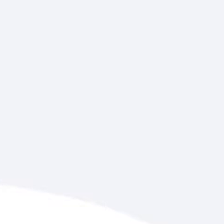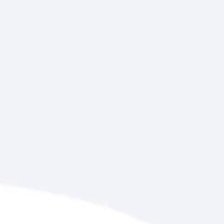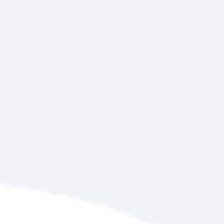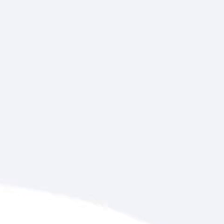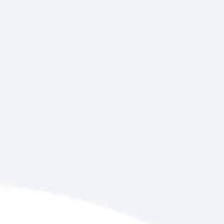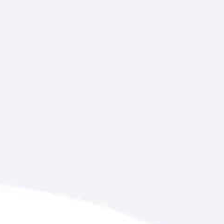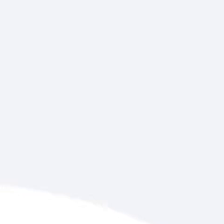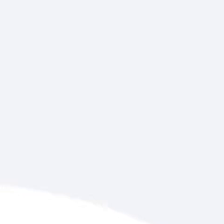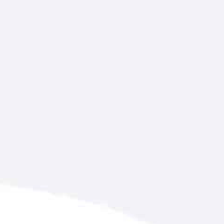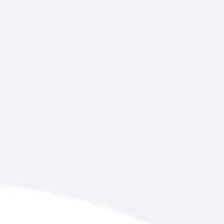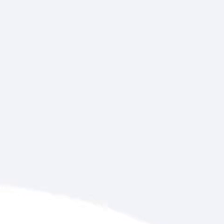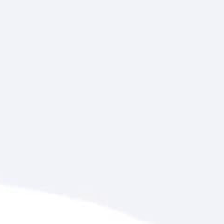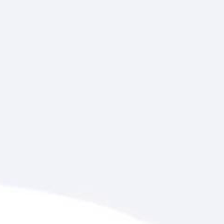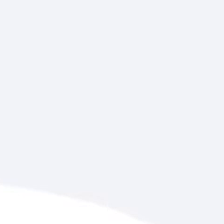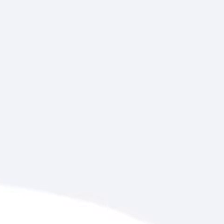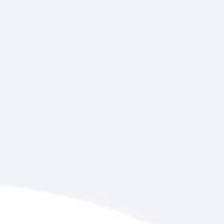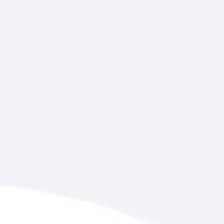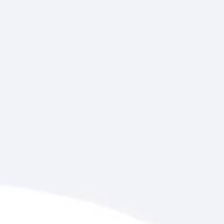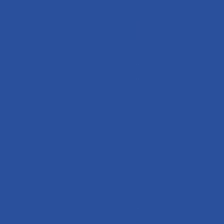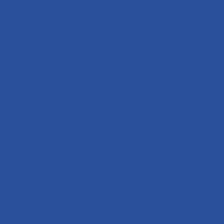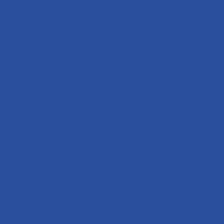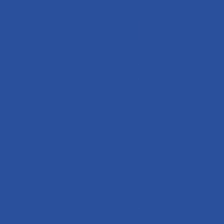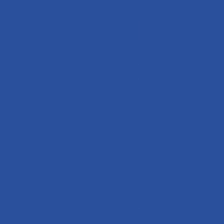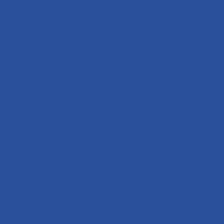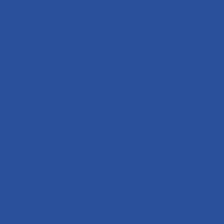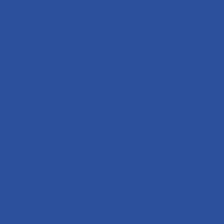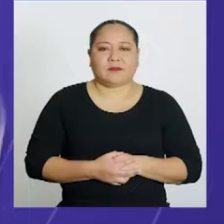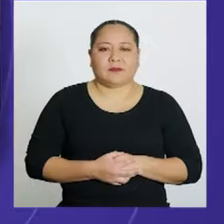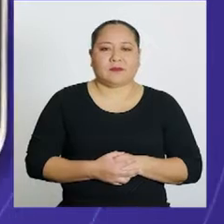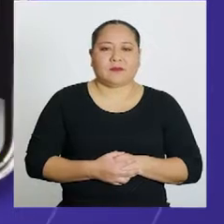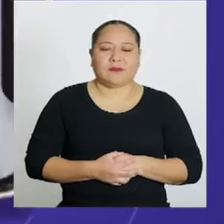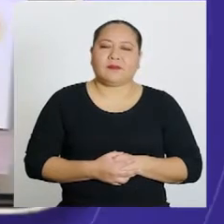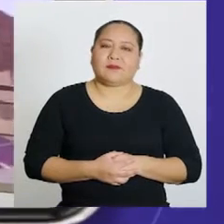Tercer y cuarto grado de secundaria.